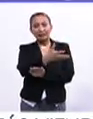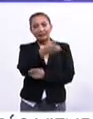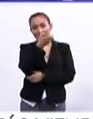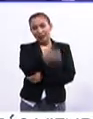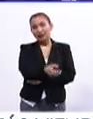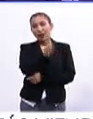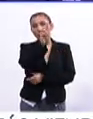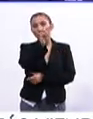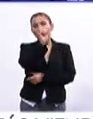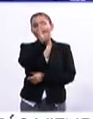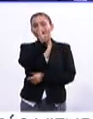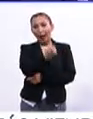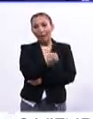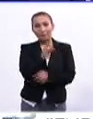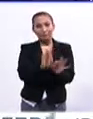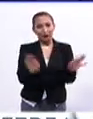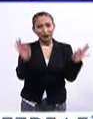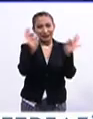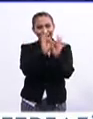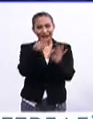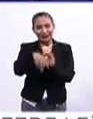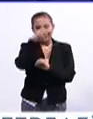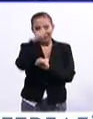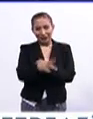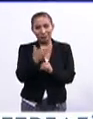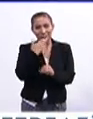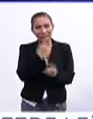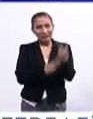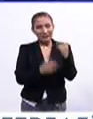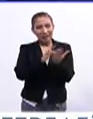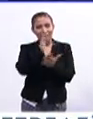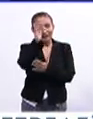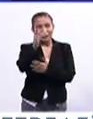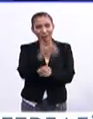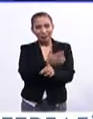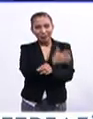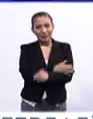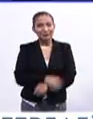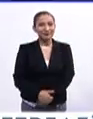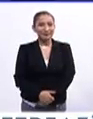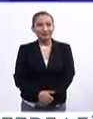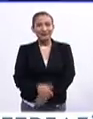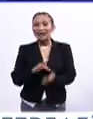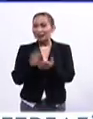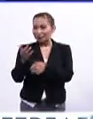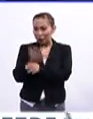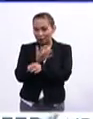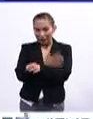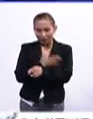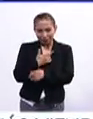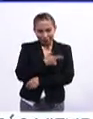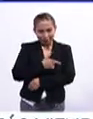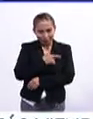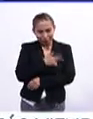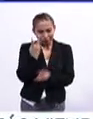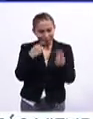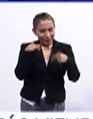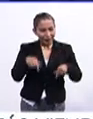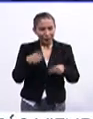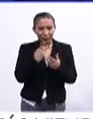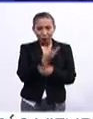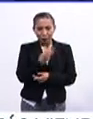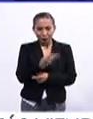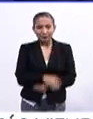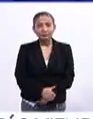esta casa de estudios tan importante en nuestro país. Bienvenidas, muchísimas gracias por acompañarnos esta mañana. Gracias por acompañarnos, un placer tenerlas aquí en